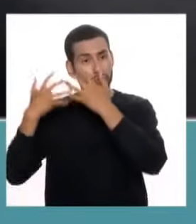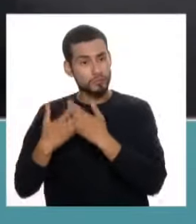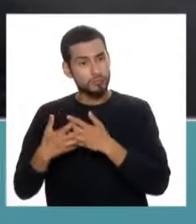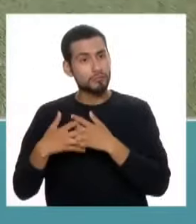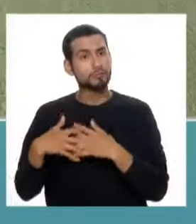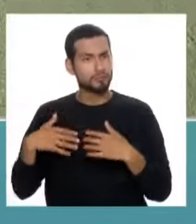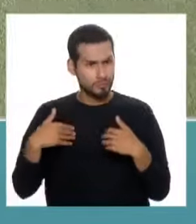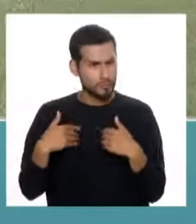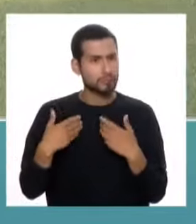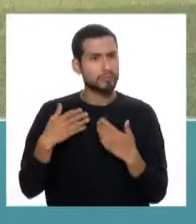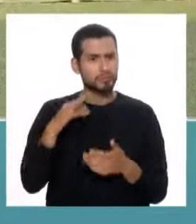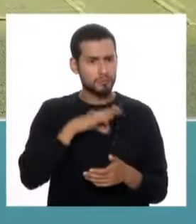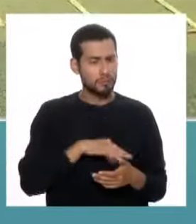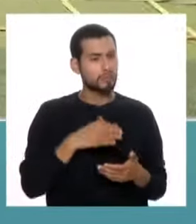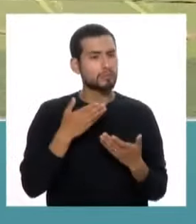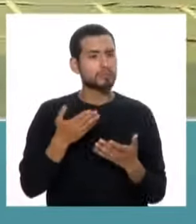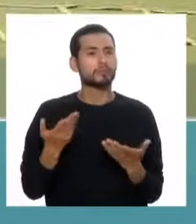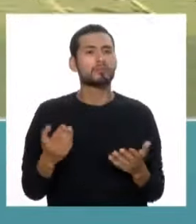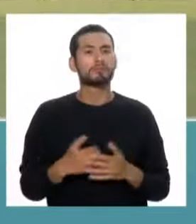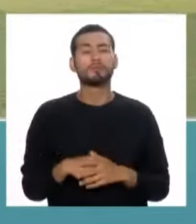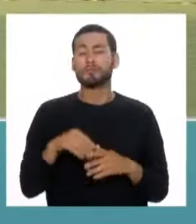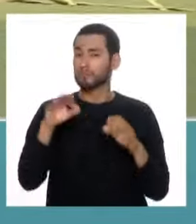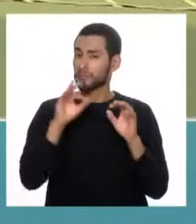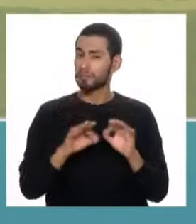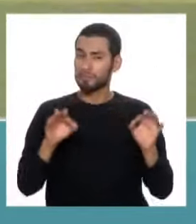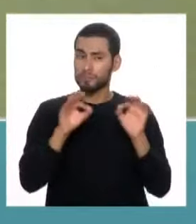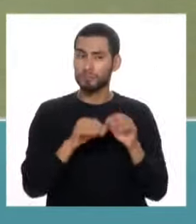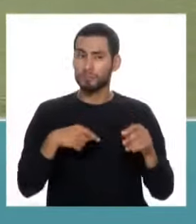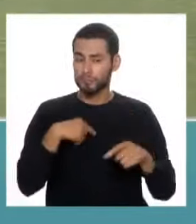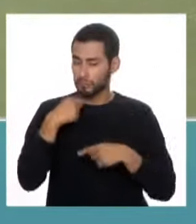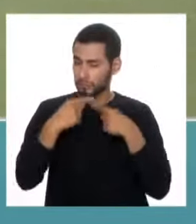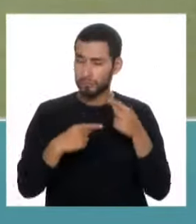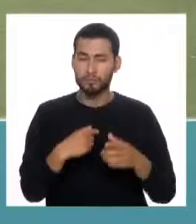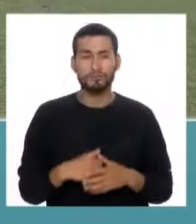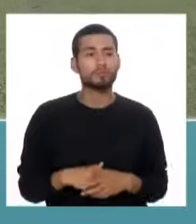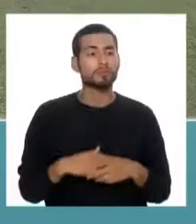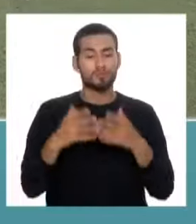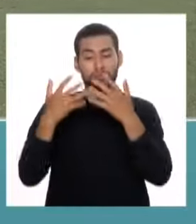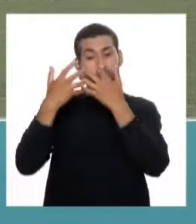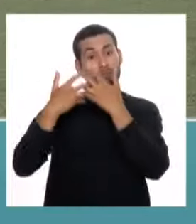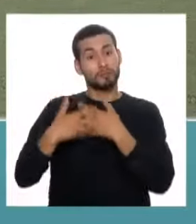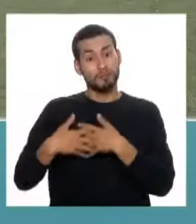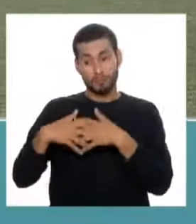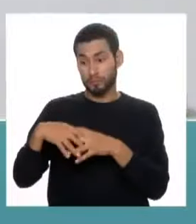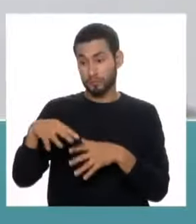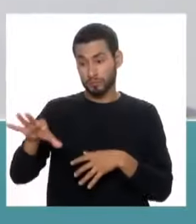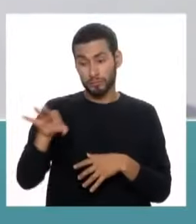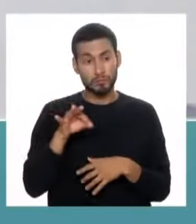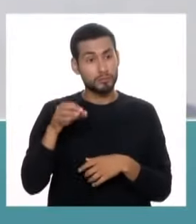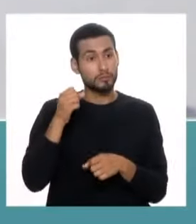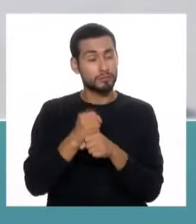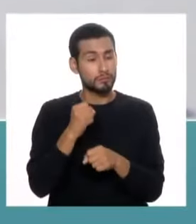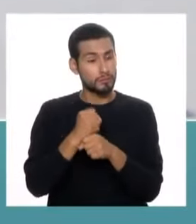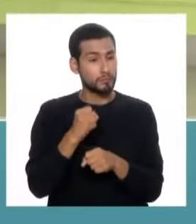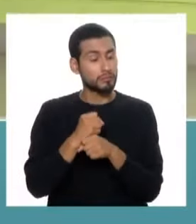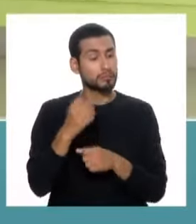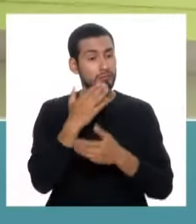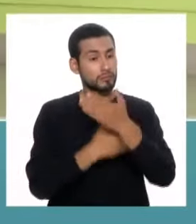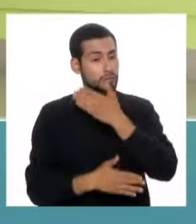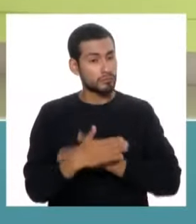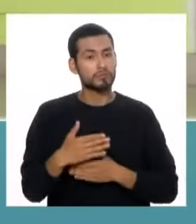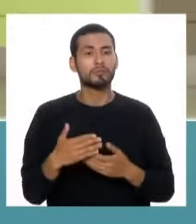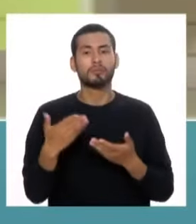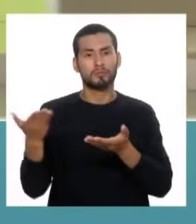tienen en ese caso. Y ahí es importante, les quiero decir, una empresa que contrata personas con discapacidad